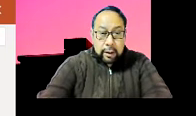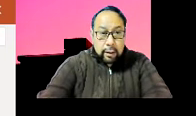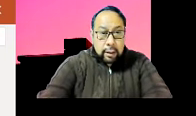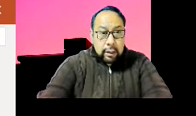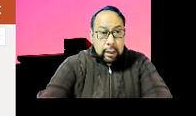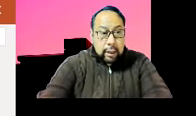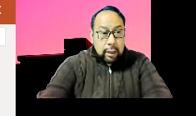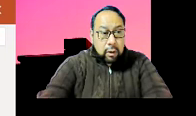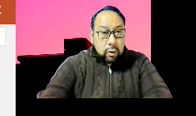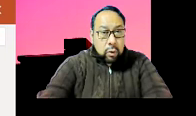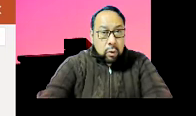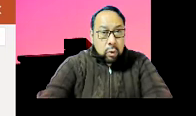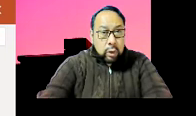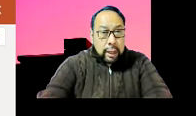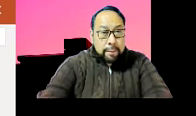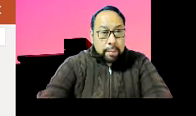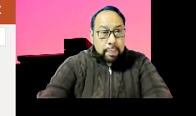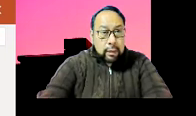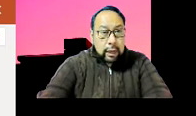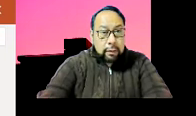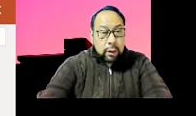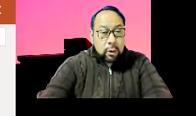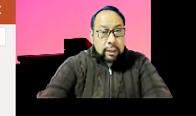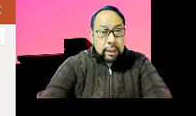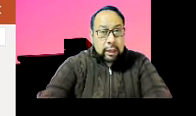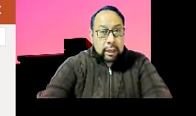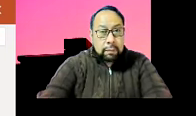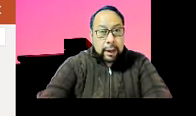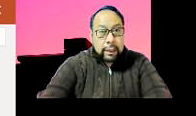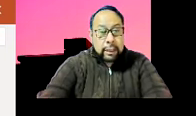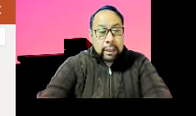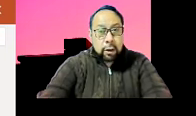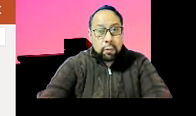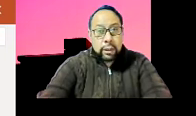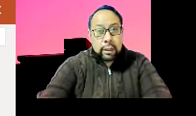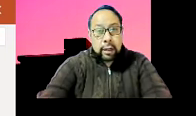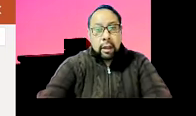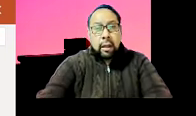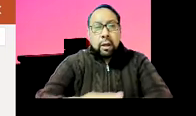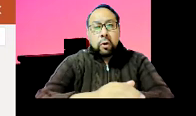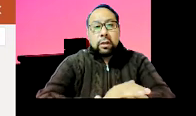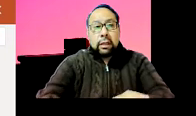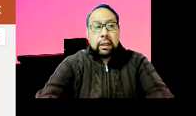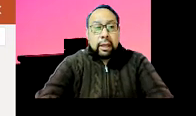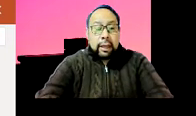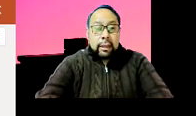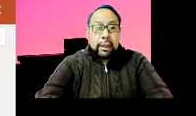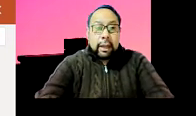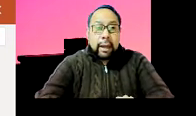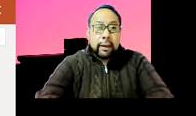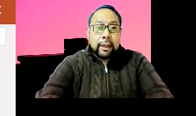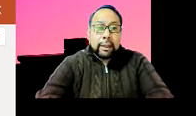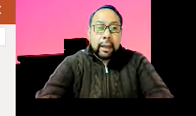Vamos a ver que una de las mejores técnicas para intentar convencer consiste